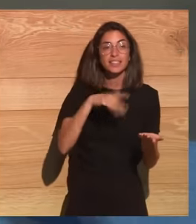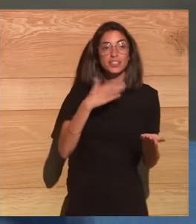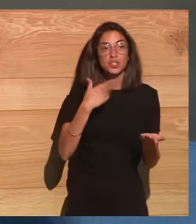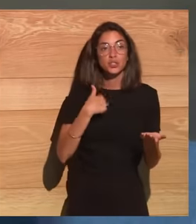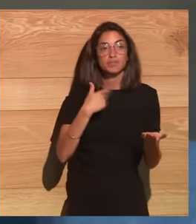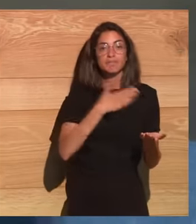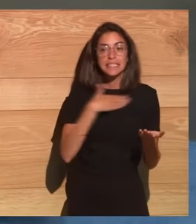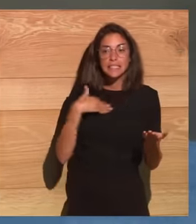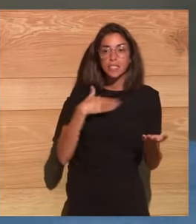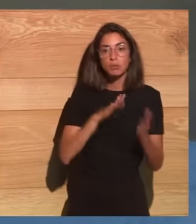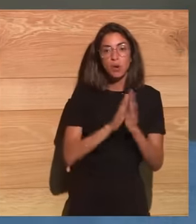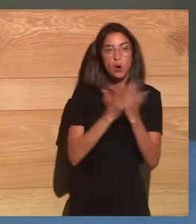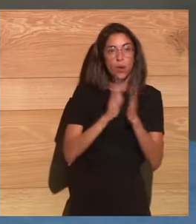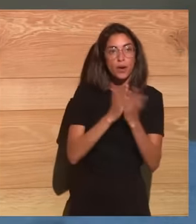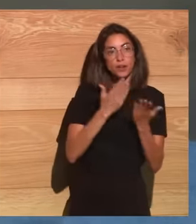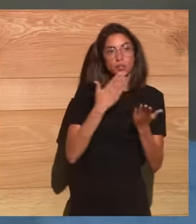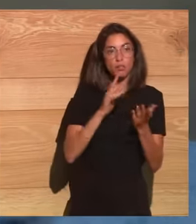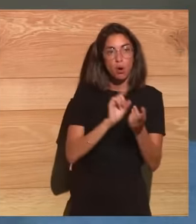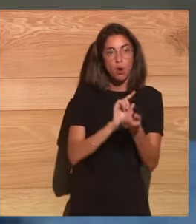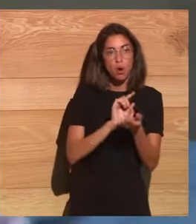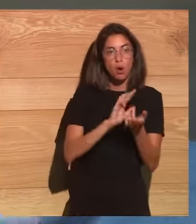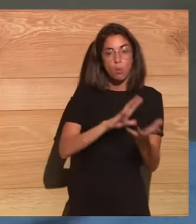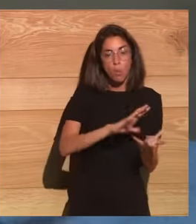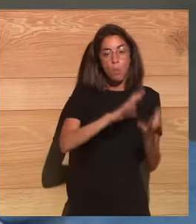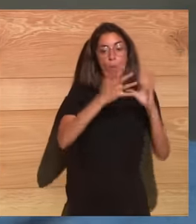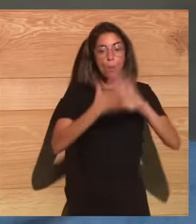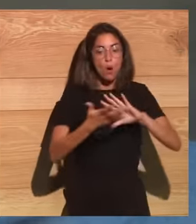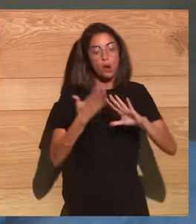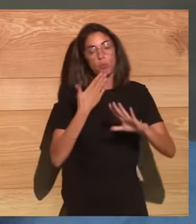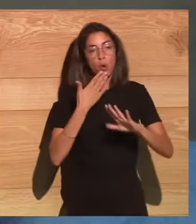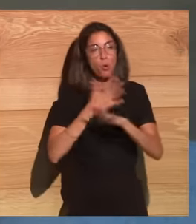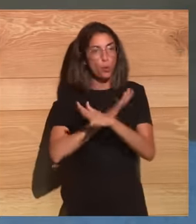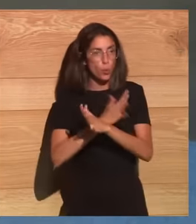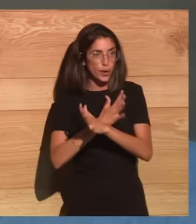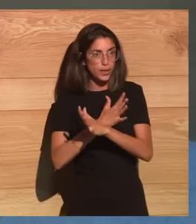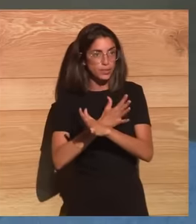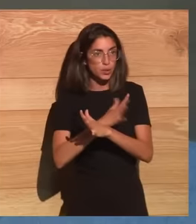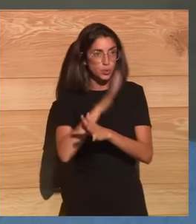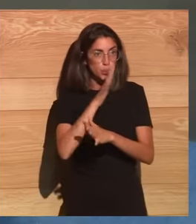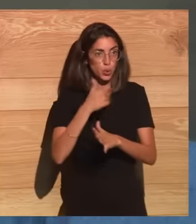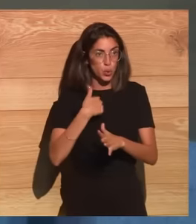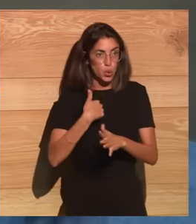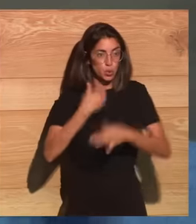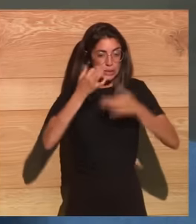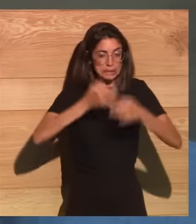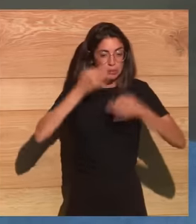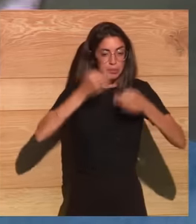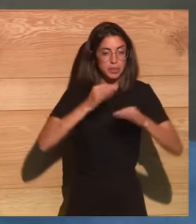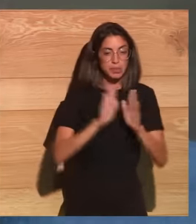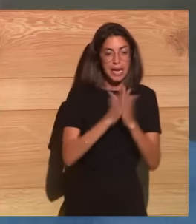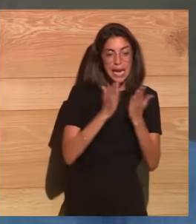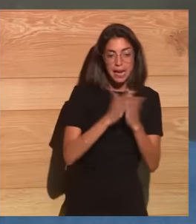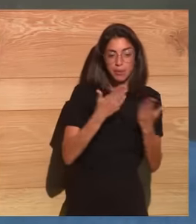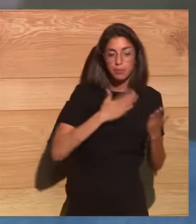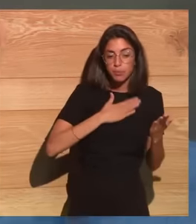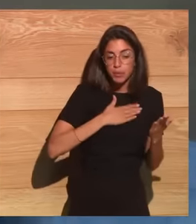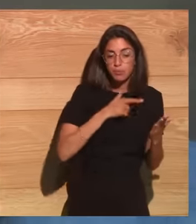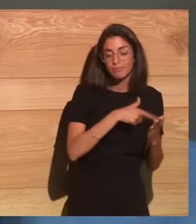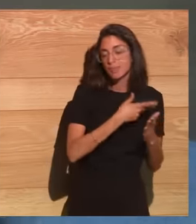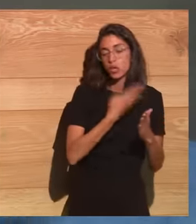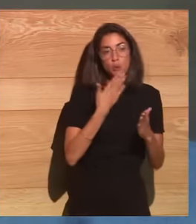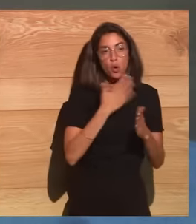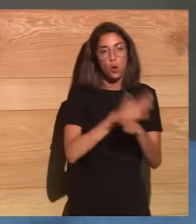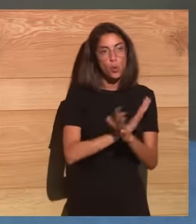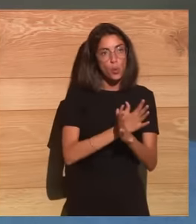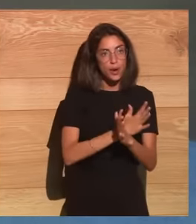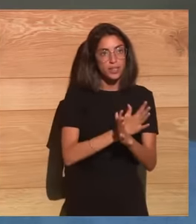en un juguete. Porque para mí los libros han sido con lo único que yo he jugado. Y por eso hago todo eso de los juegos y de